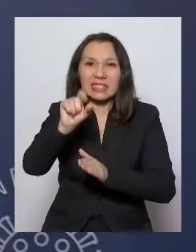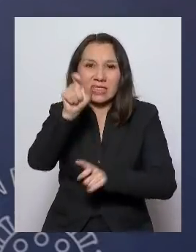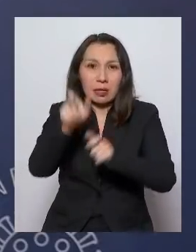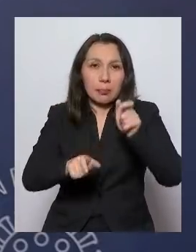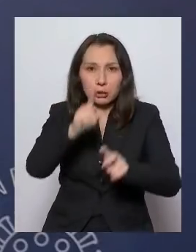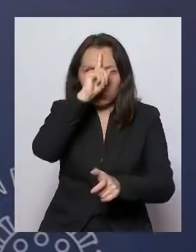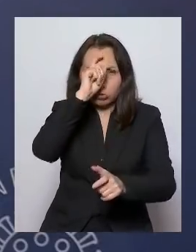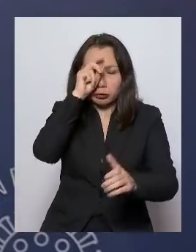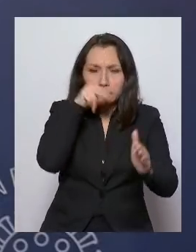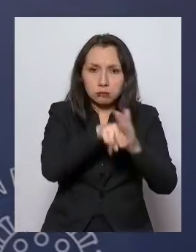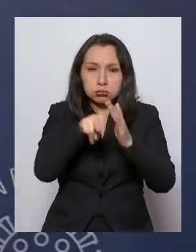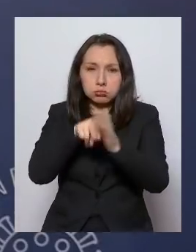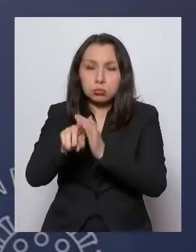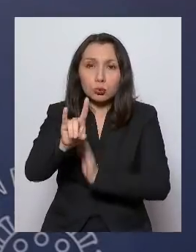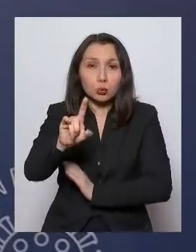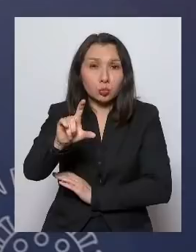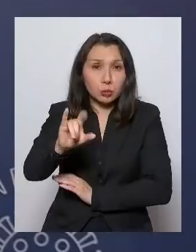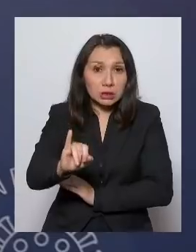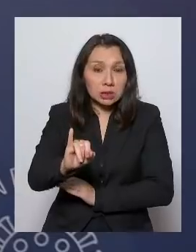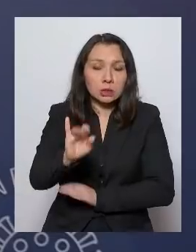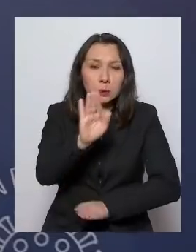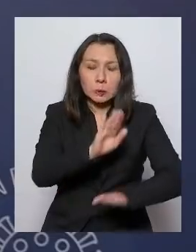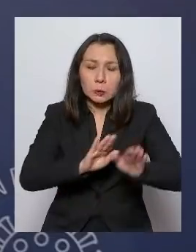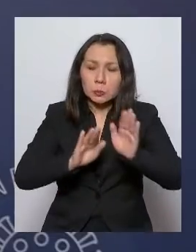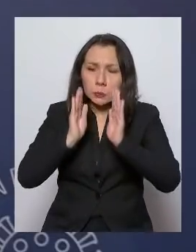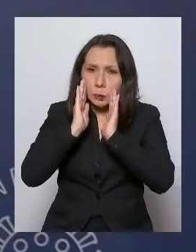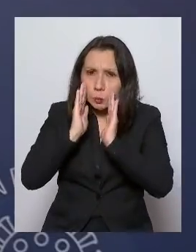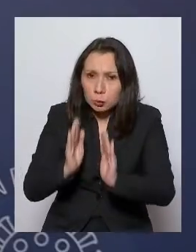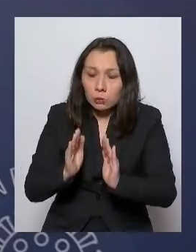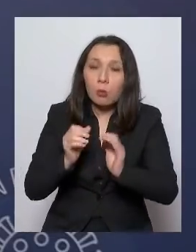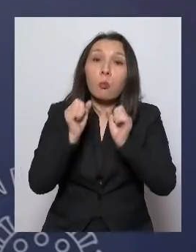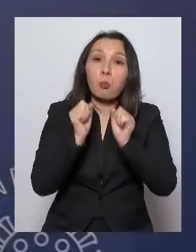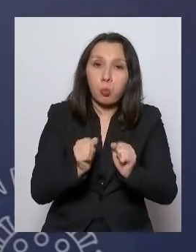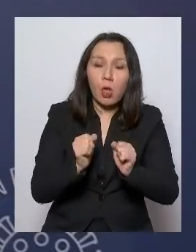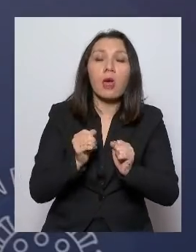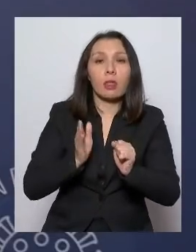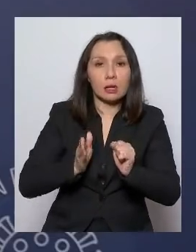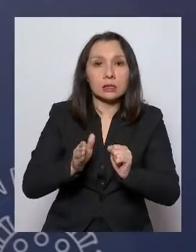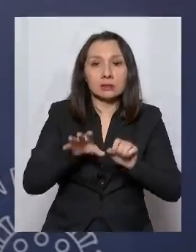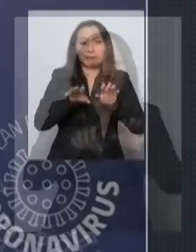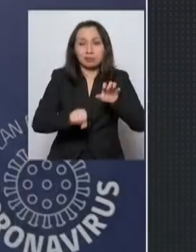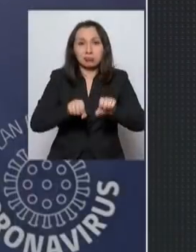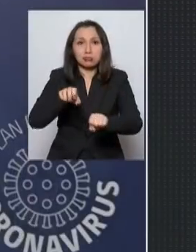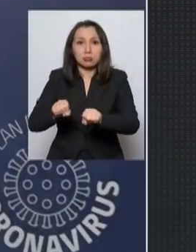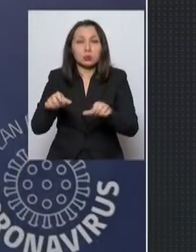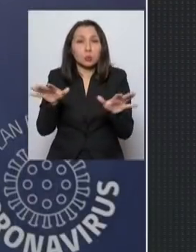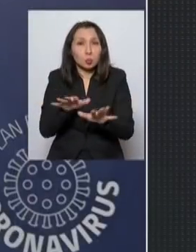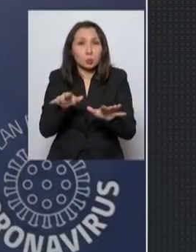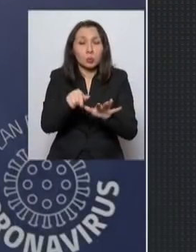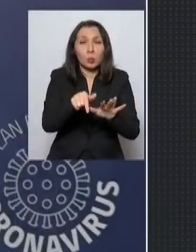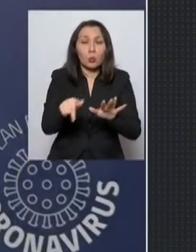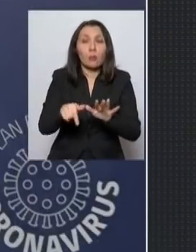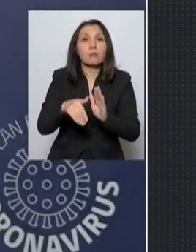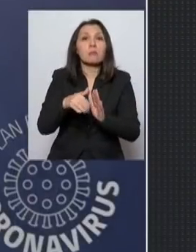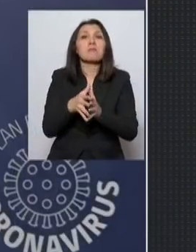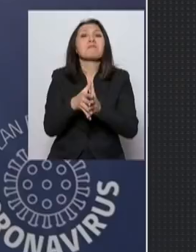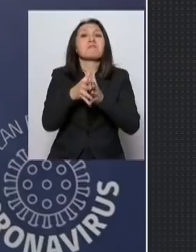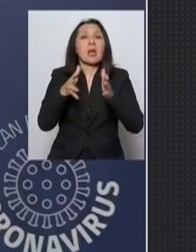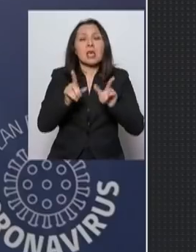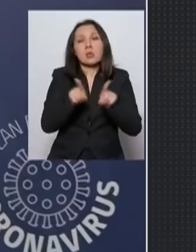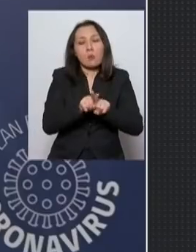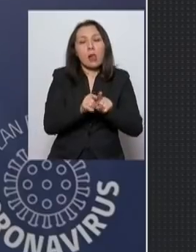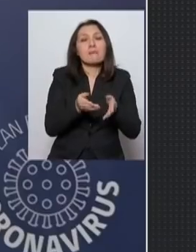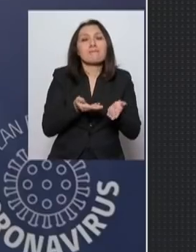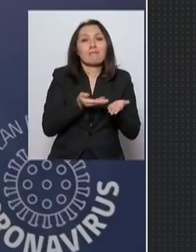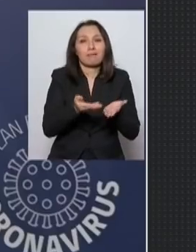pacientes a estas unidades, hemos podido mantener este nivel de ocupación, aumentando la cantidad de camas,